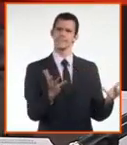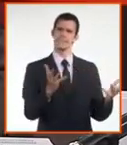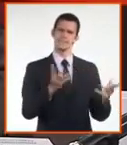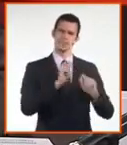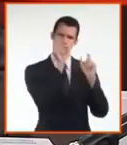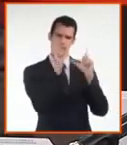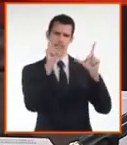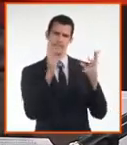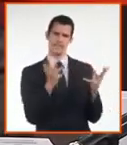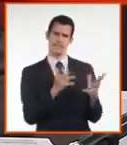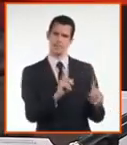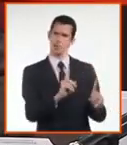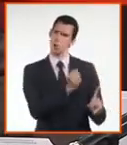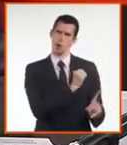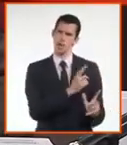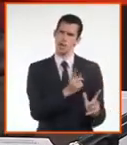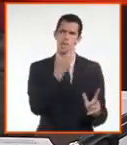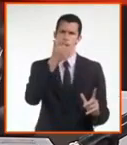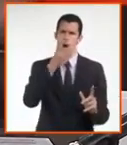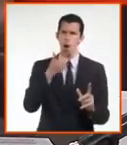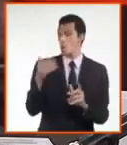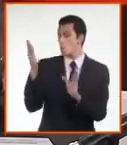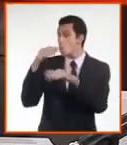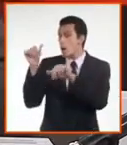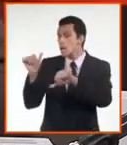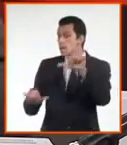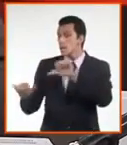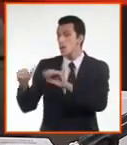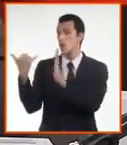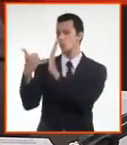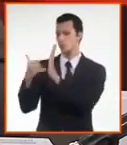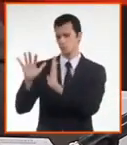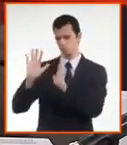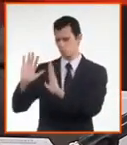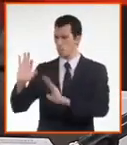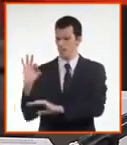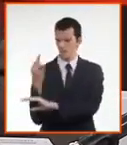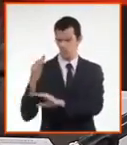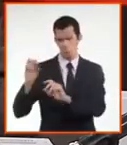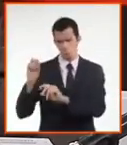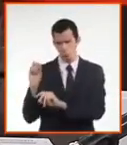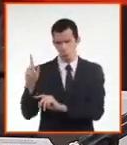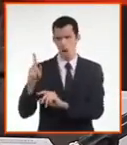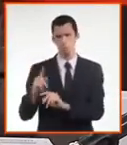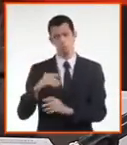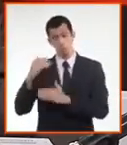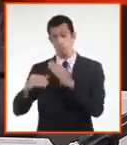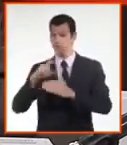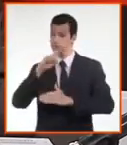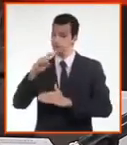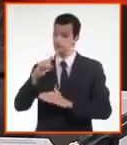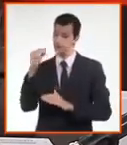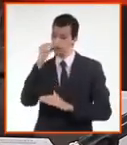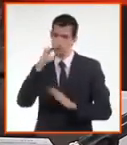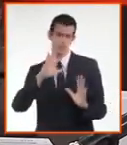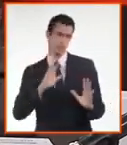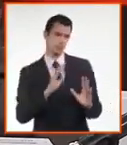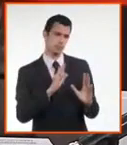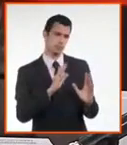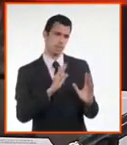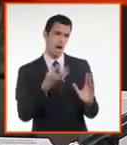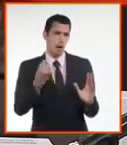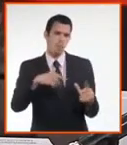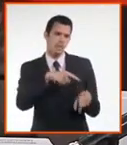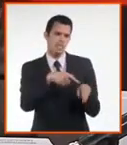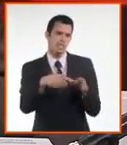producción la semana que viene debemos ya estamos probando sistemas en octubre ya las personas van a empezar a ver en la menor